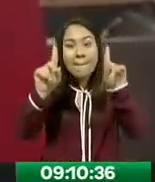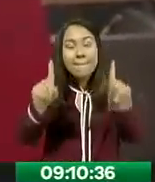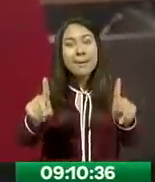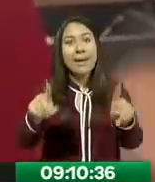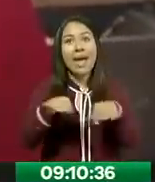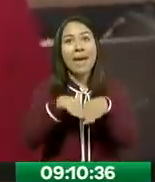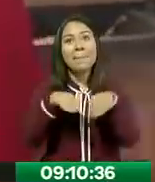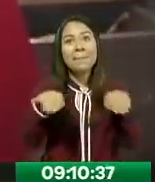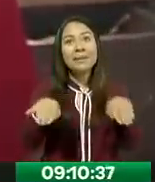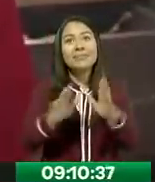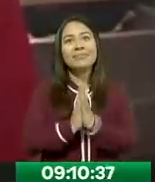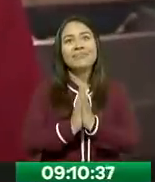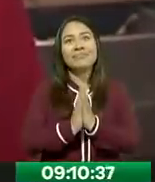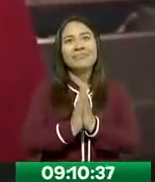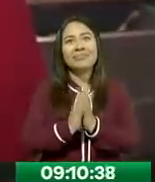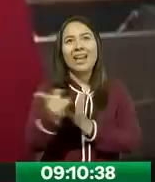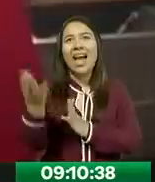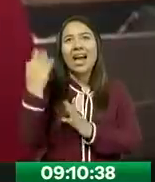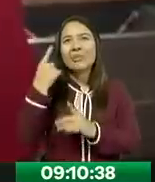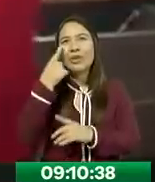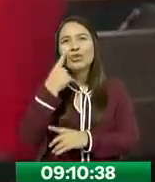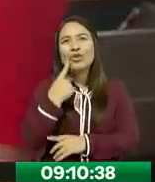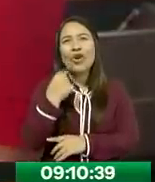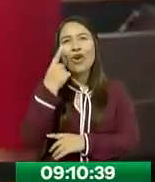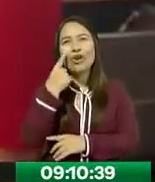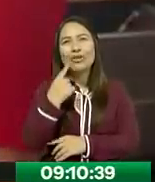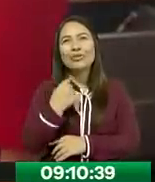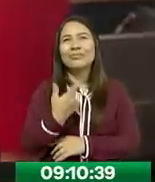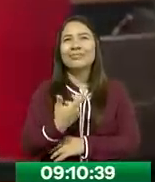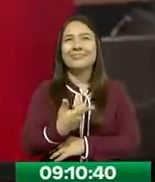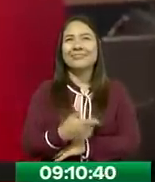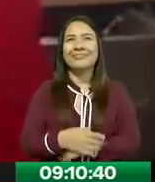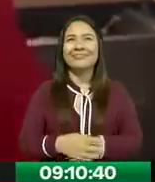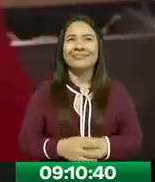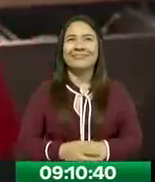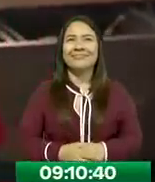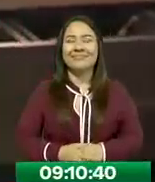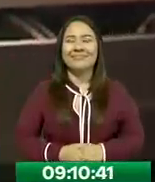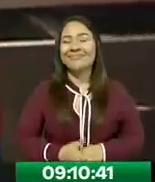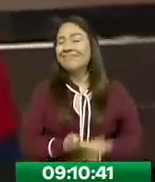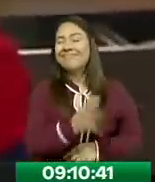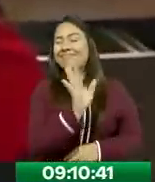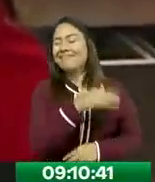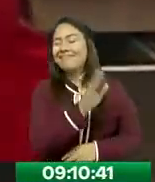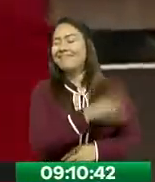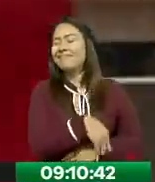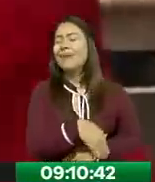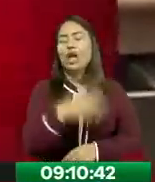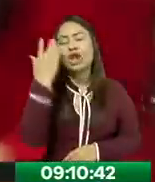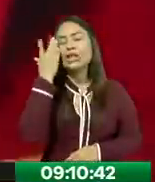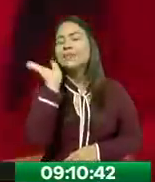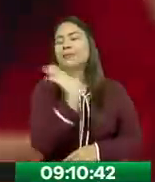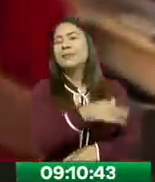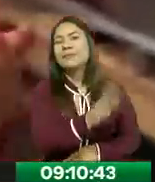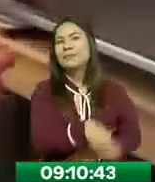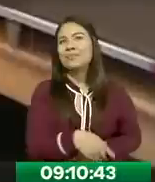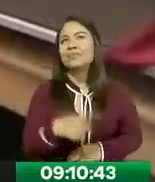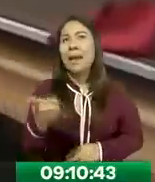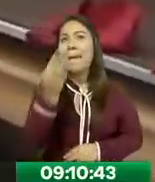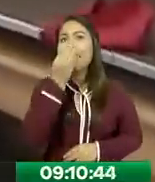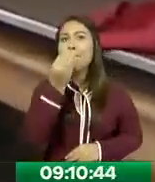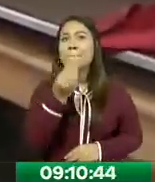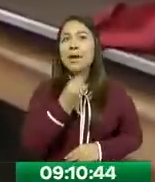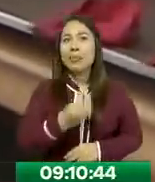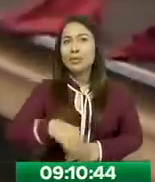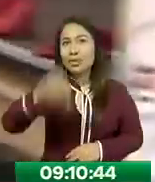Pero tanto que lloraba, ¿no? ¿Sí o no? Ahí se fue de largo. Bueno, aquí tenemos los pavitos del chanchito esperando por